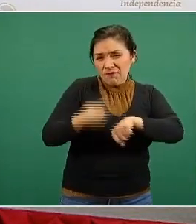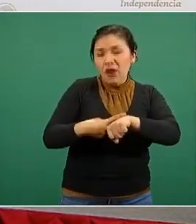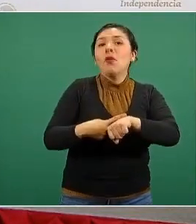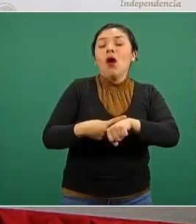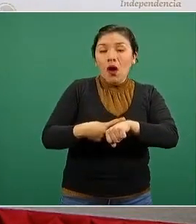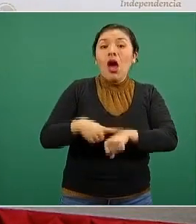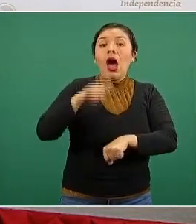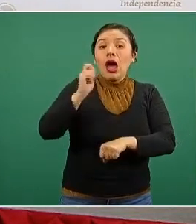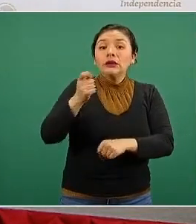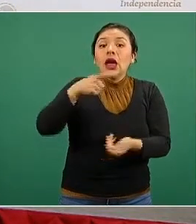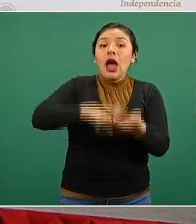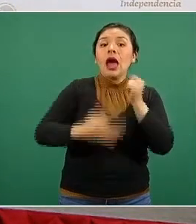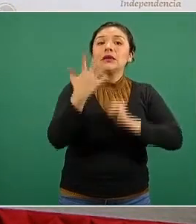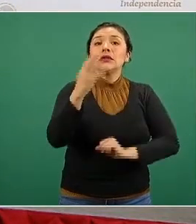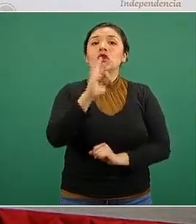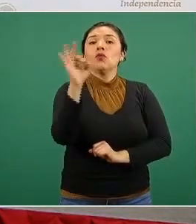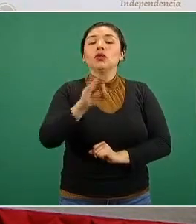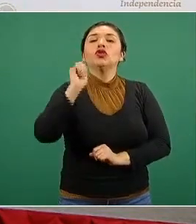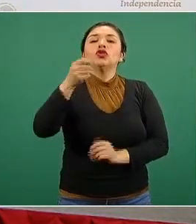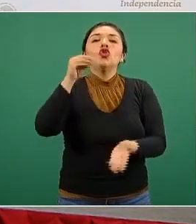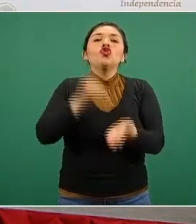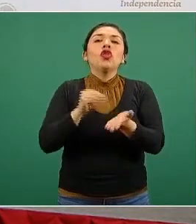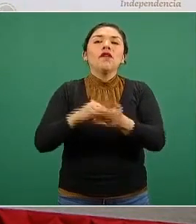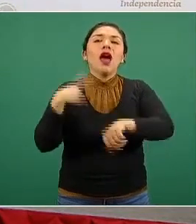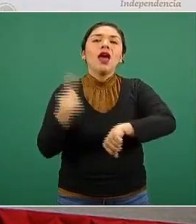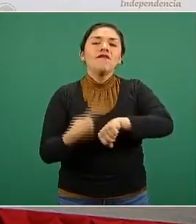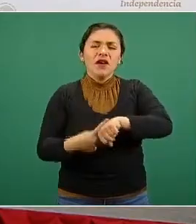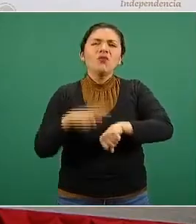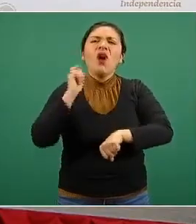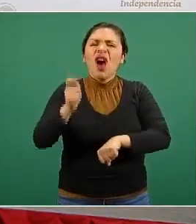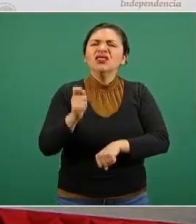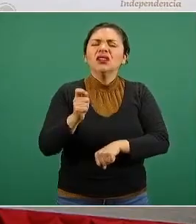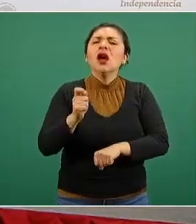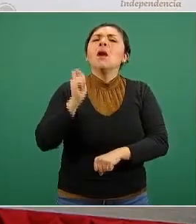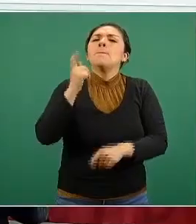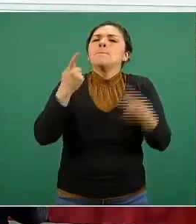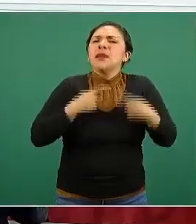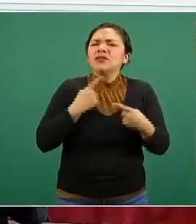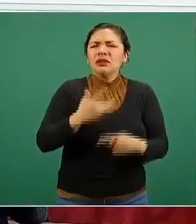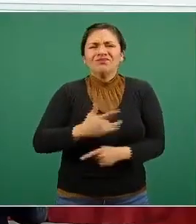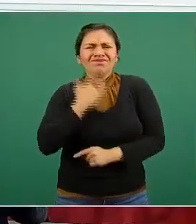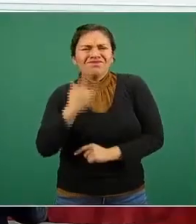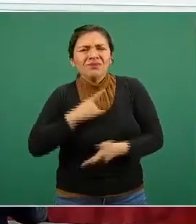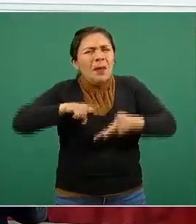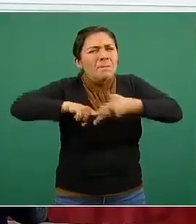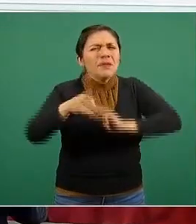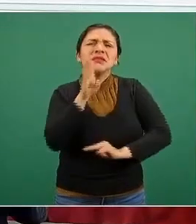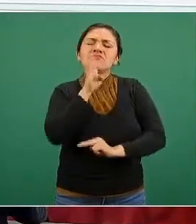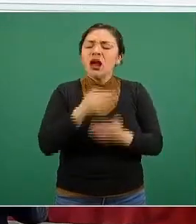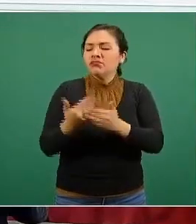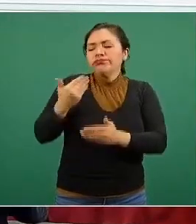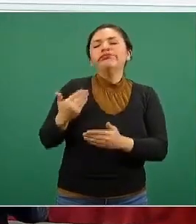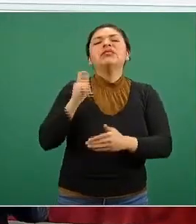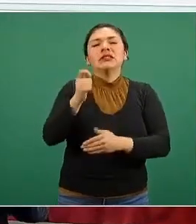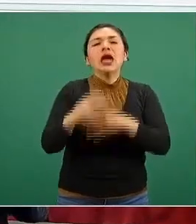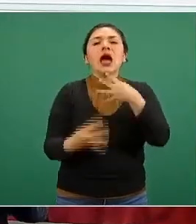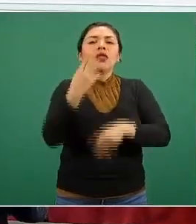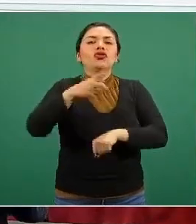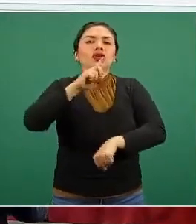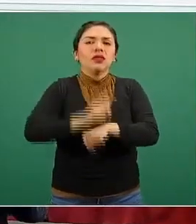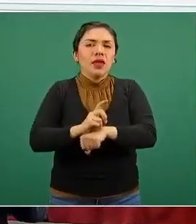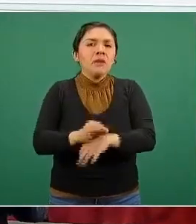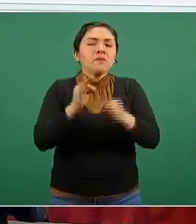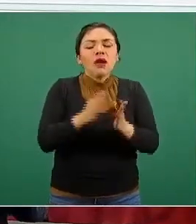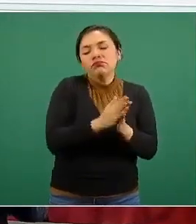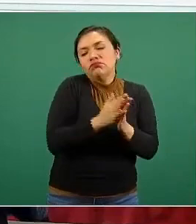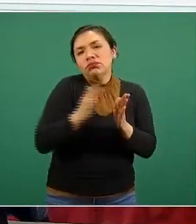la representación de la epidemia activa, dado que son las personas que han iniciado con signos y síntomas en los últimos